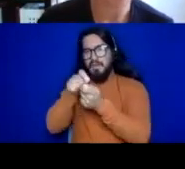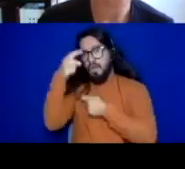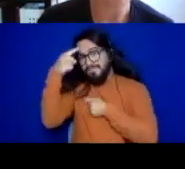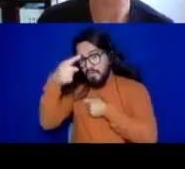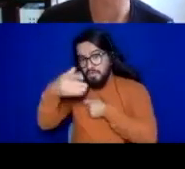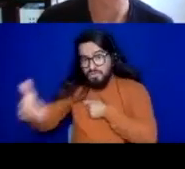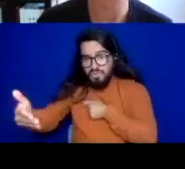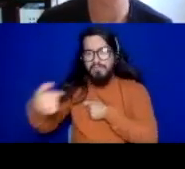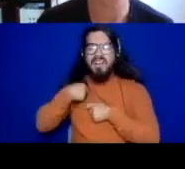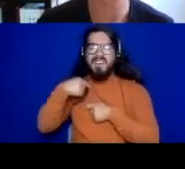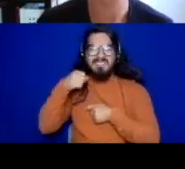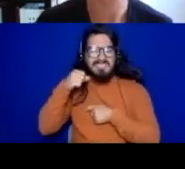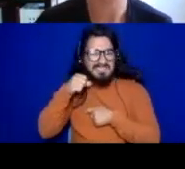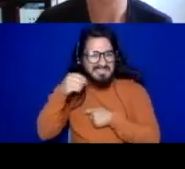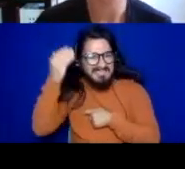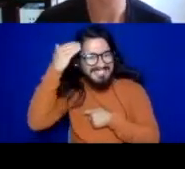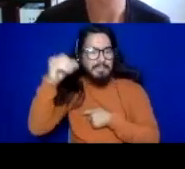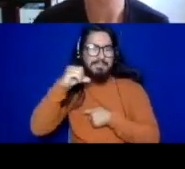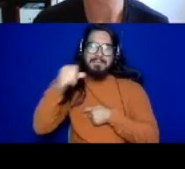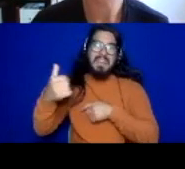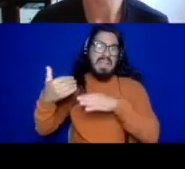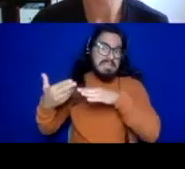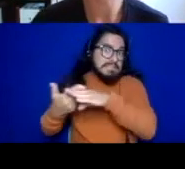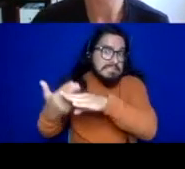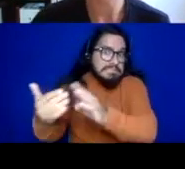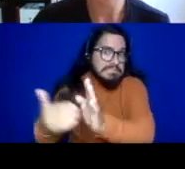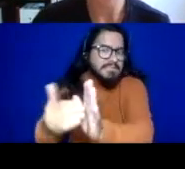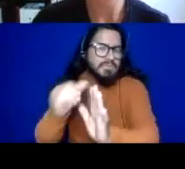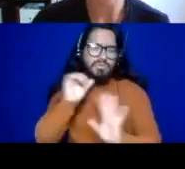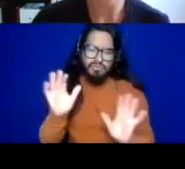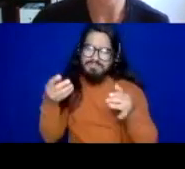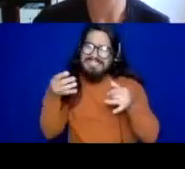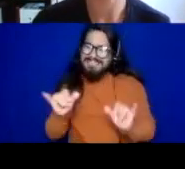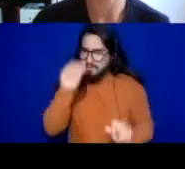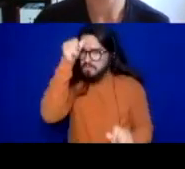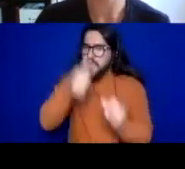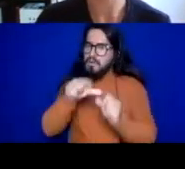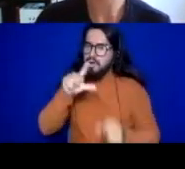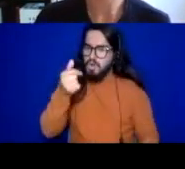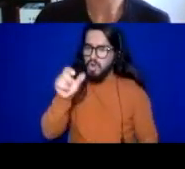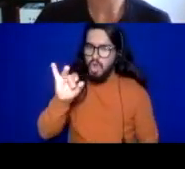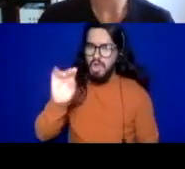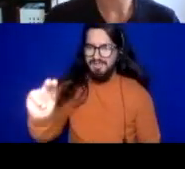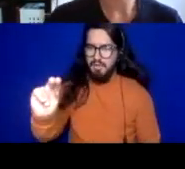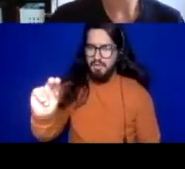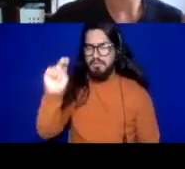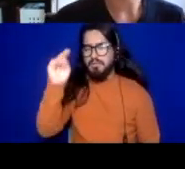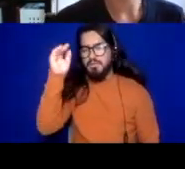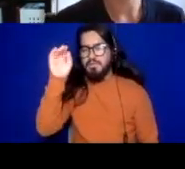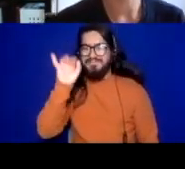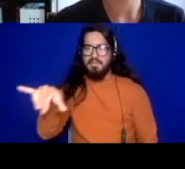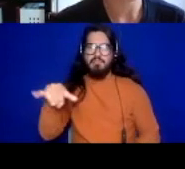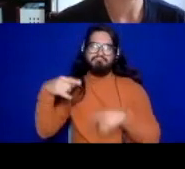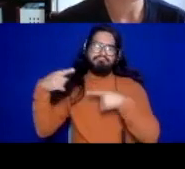que yo sé que no voy a utilizar frecuentemente, pero tuve que generar un pues una